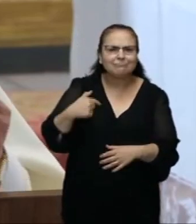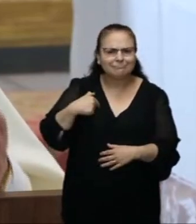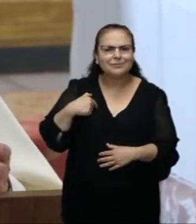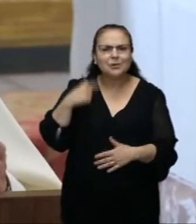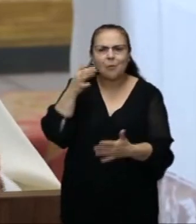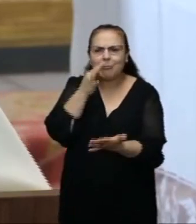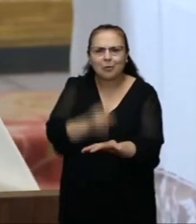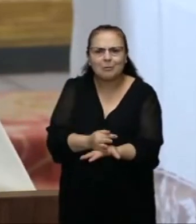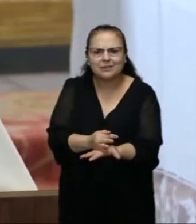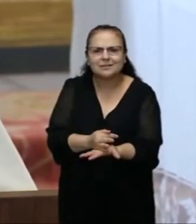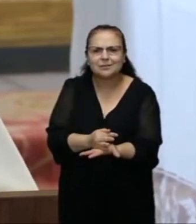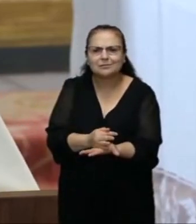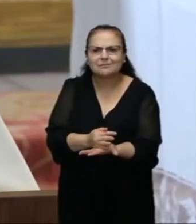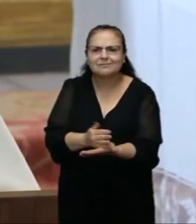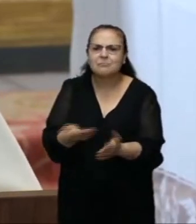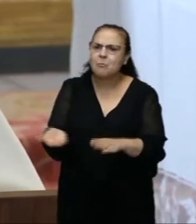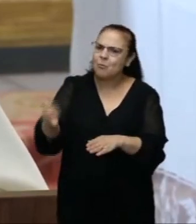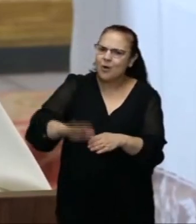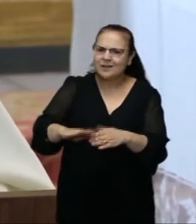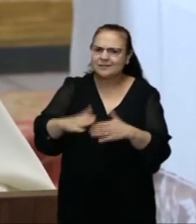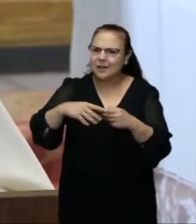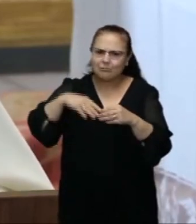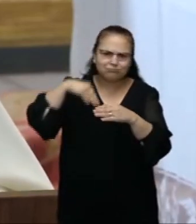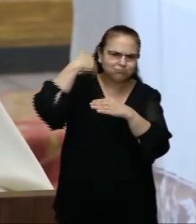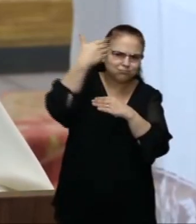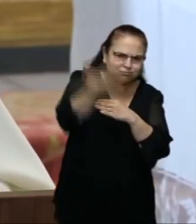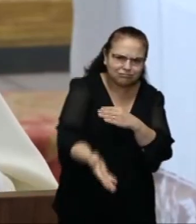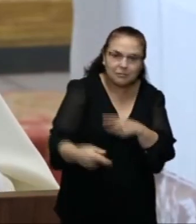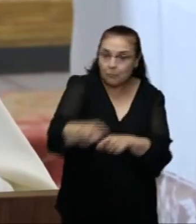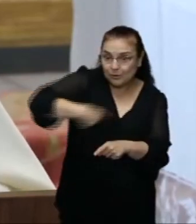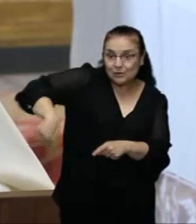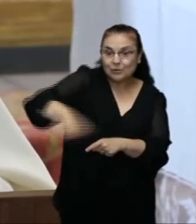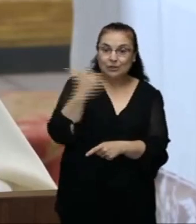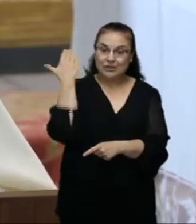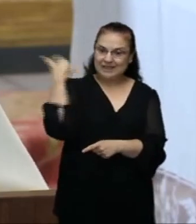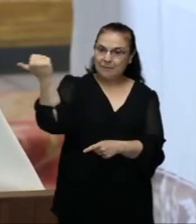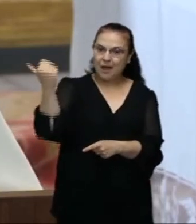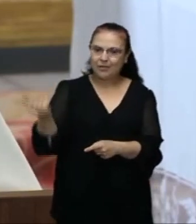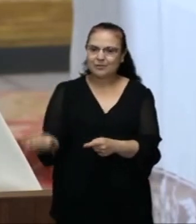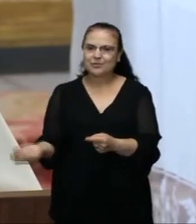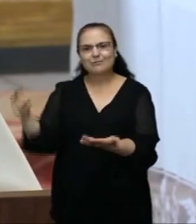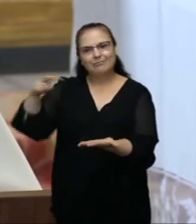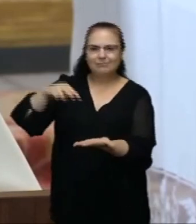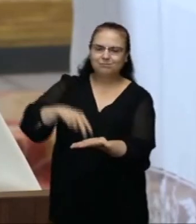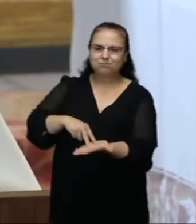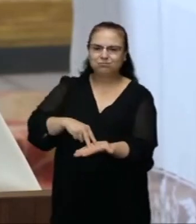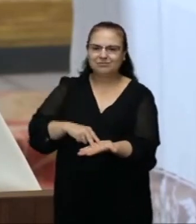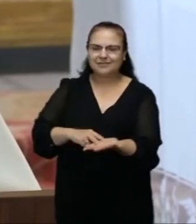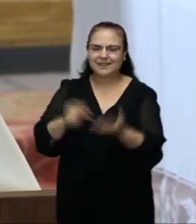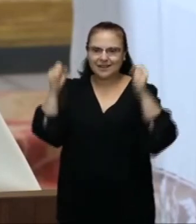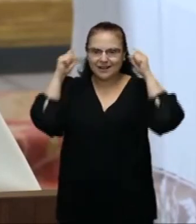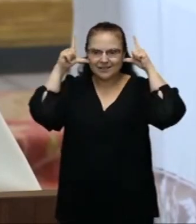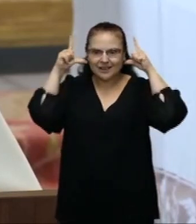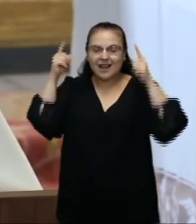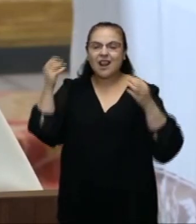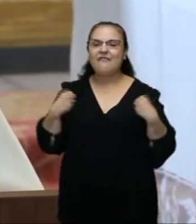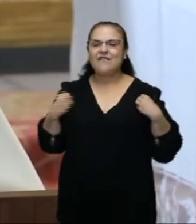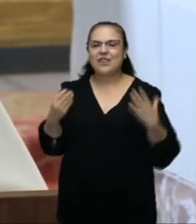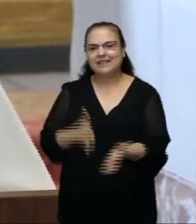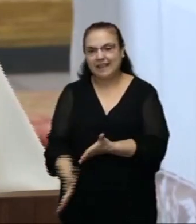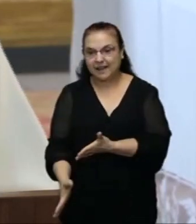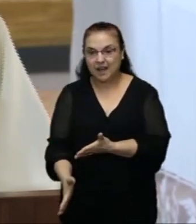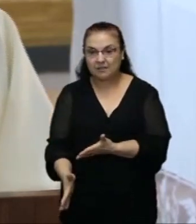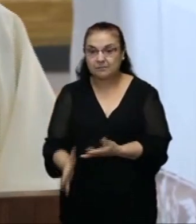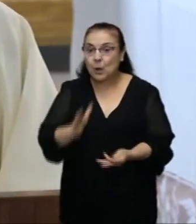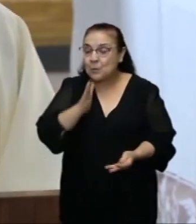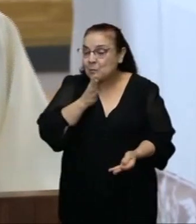que más allá de la muerte estáis llamados a la resurrección y a la vida eterna. Por